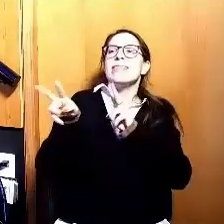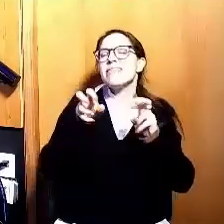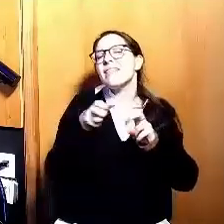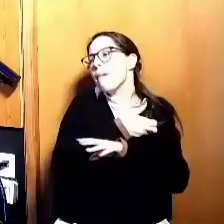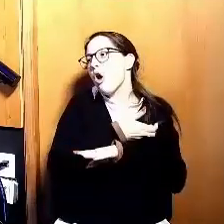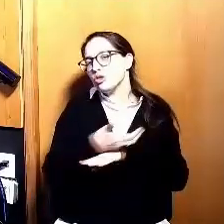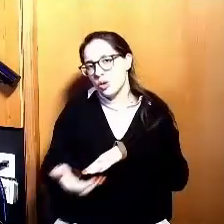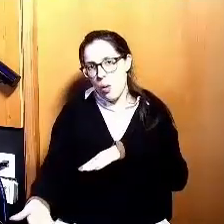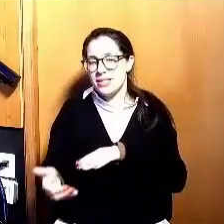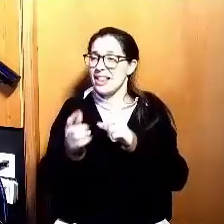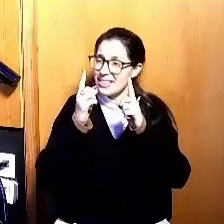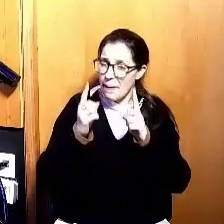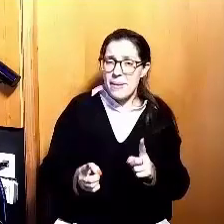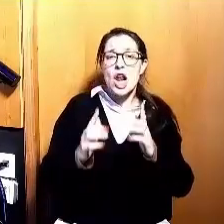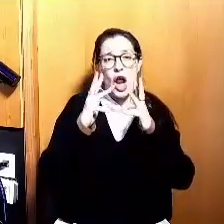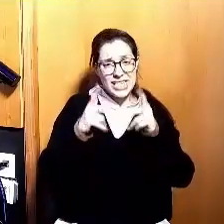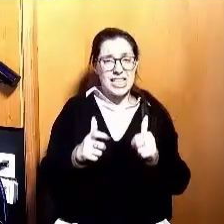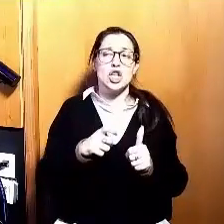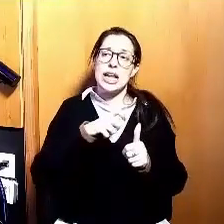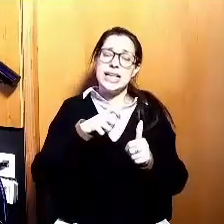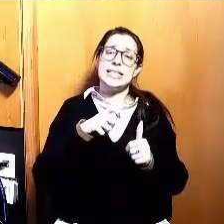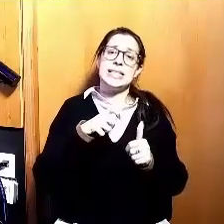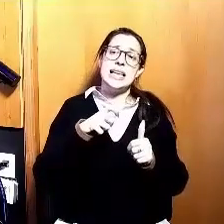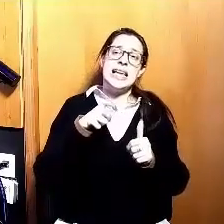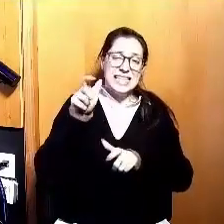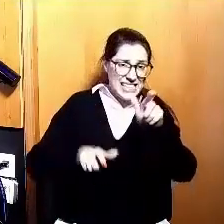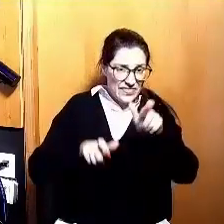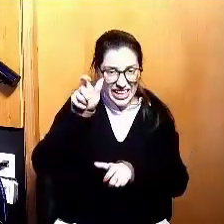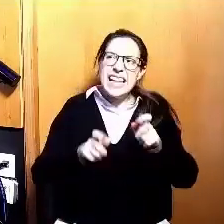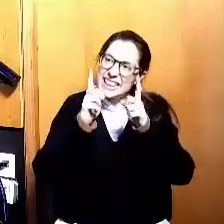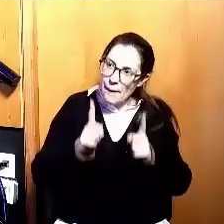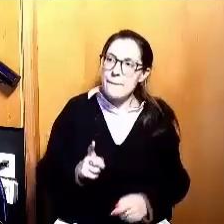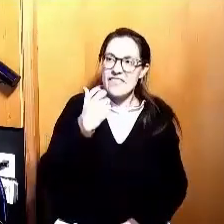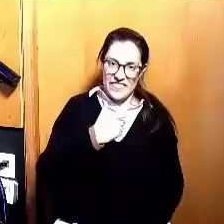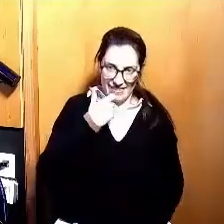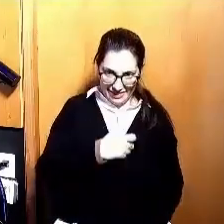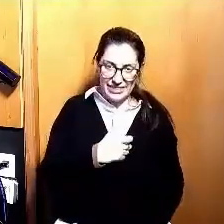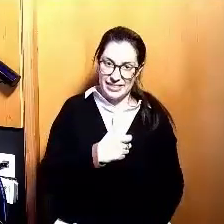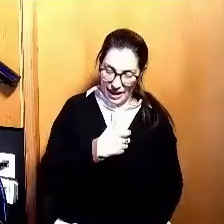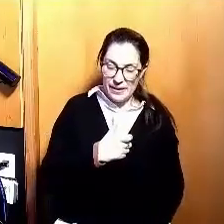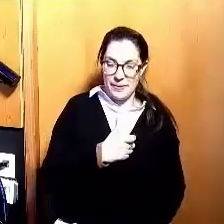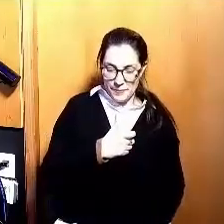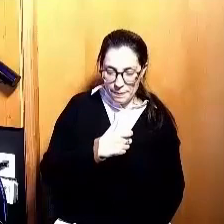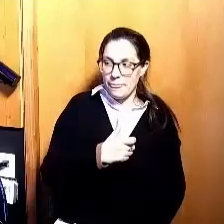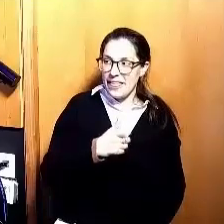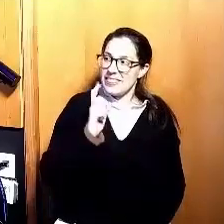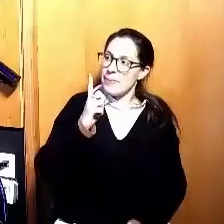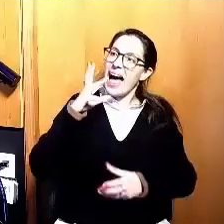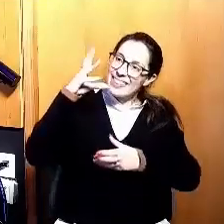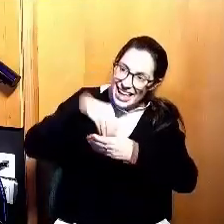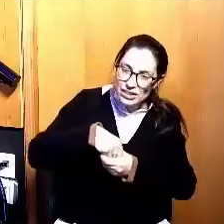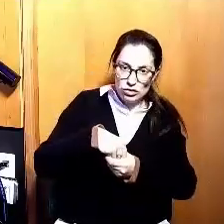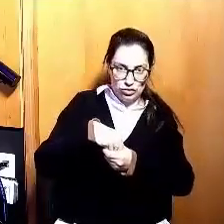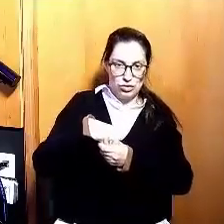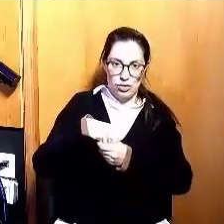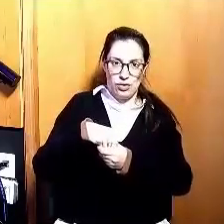Desde sociedad civil también nos ha faltado ese tipo de garra para que haya consecuencias políticas, que sea parte de una agenda, que desde la